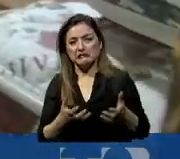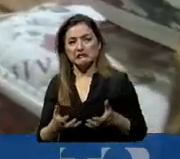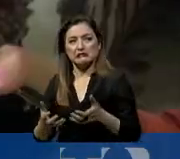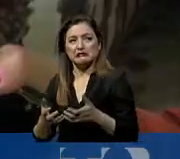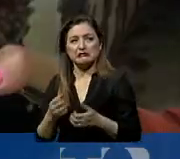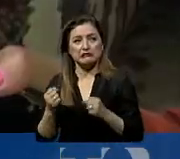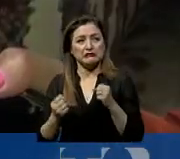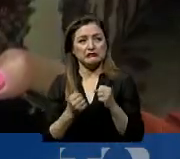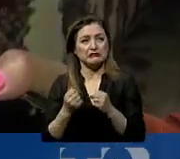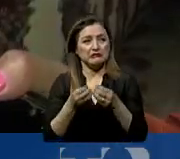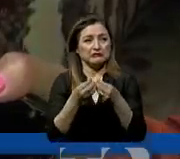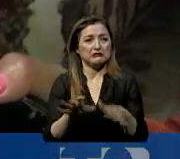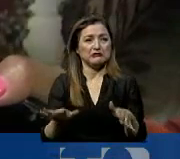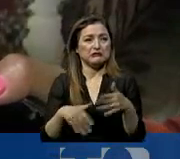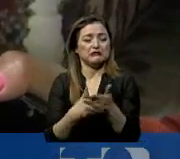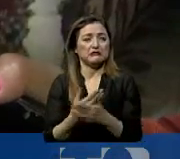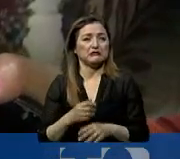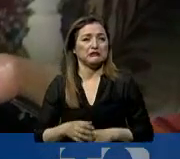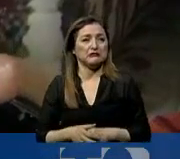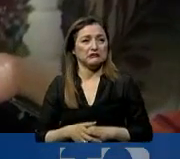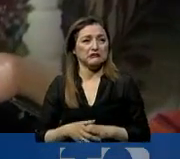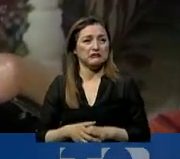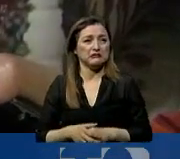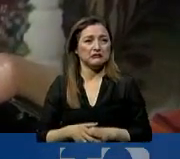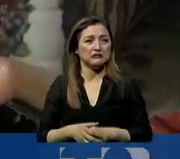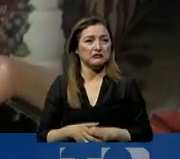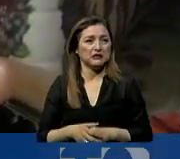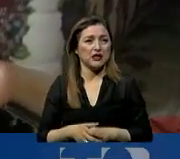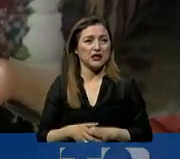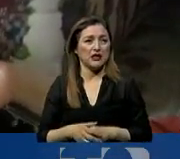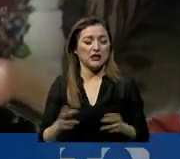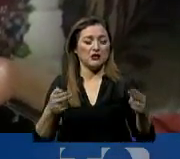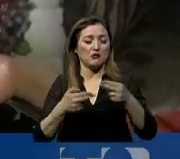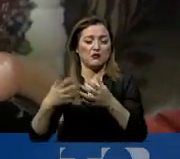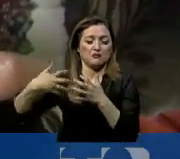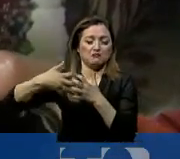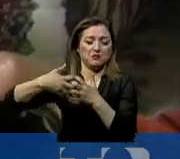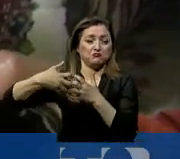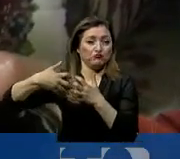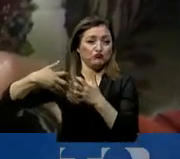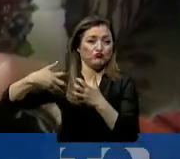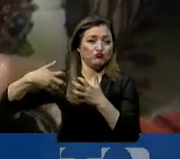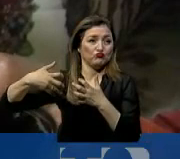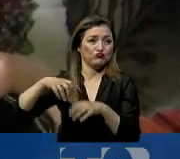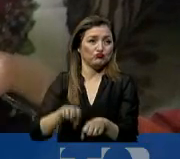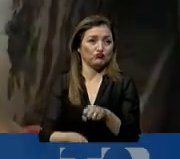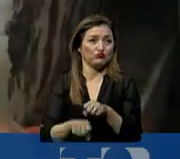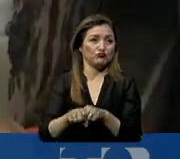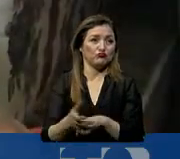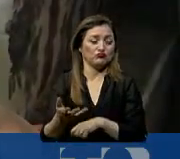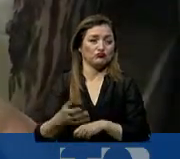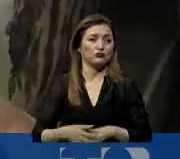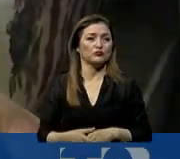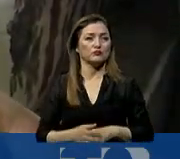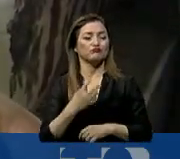perderlo todo. Y ahí al otro día ya vino haciendo de pastel el cuarto. Y ahí siguió y así destruyó pues la casita ya.